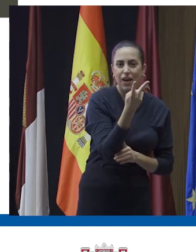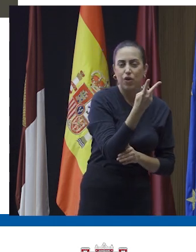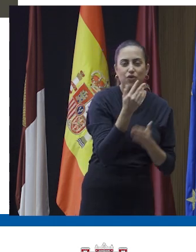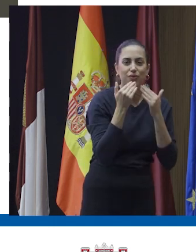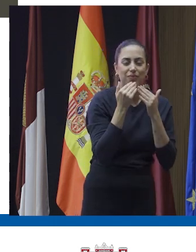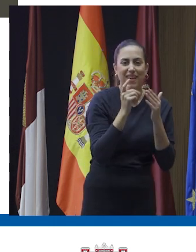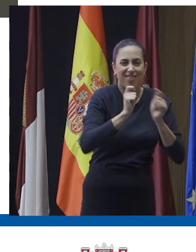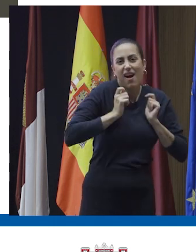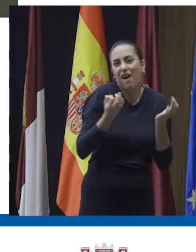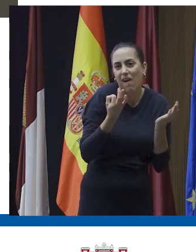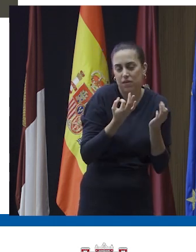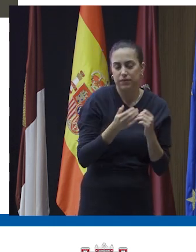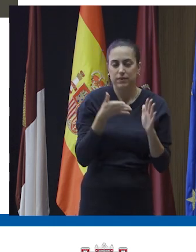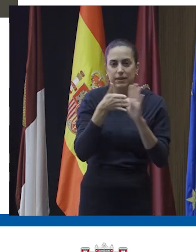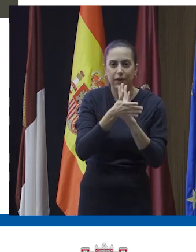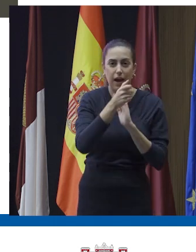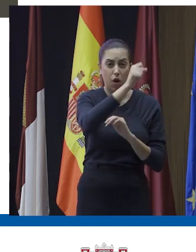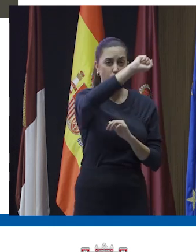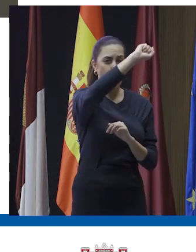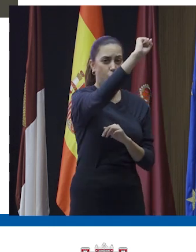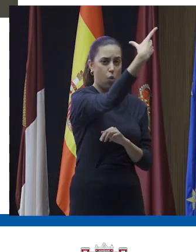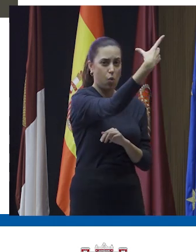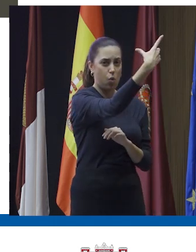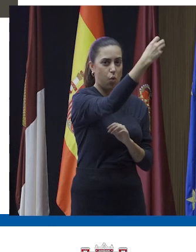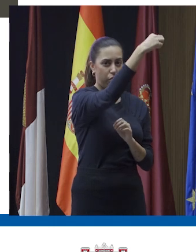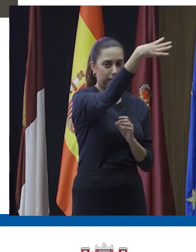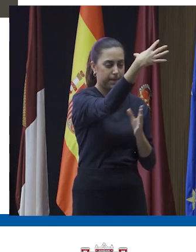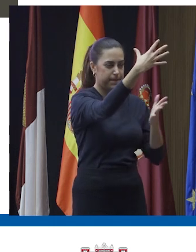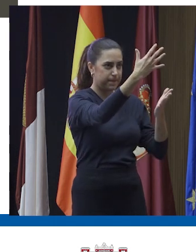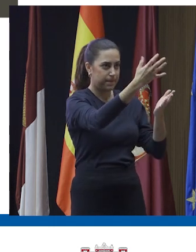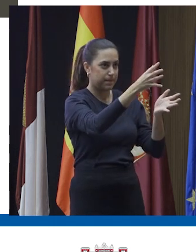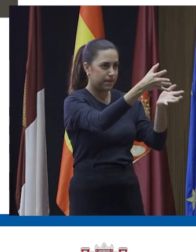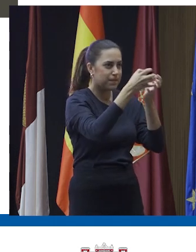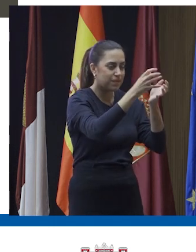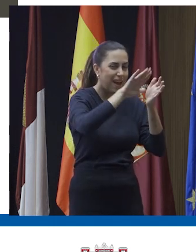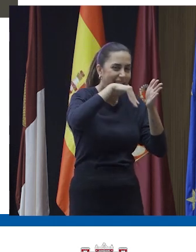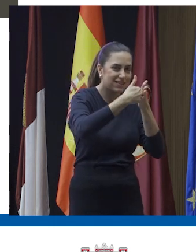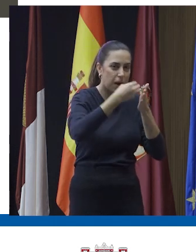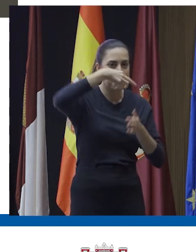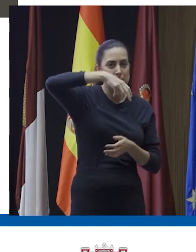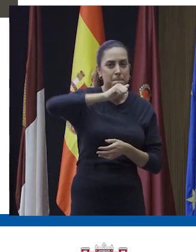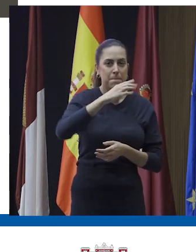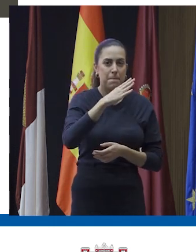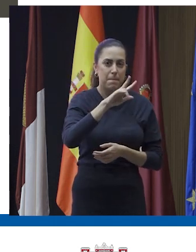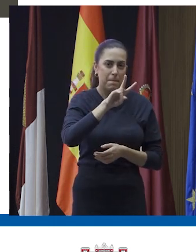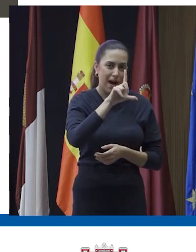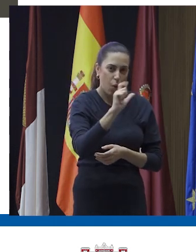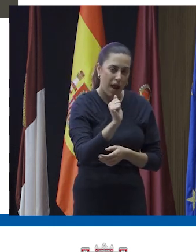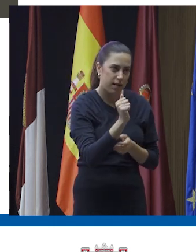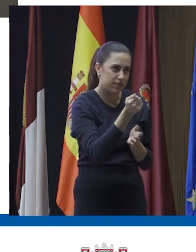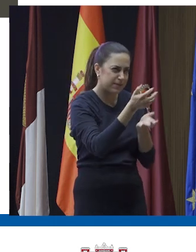luz, la luz que nos entra alrededor del ojo, llegue a nuestro punto, que ya he dicho que es la mácula, que es la zona de